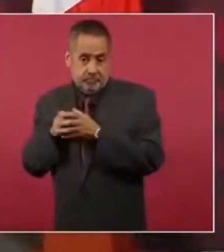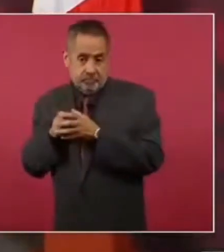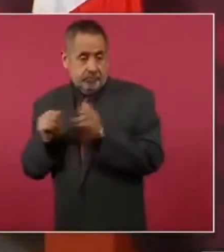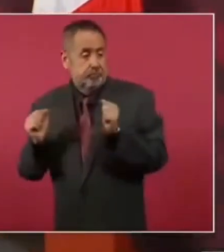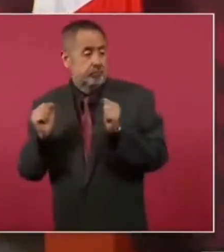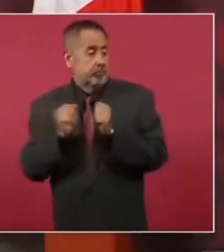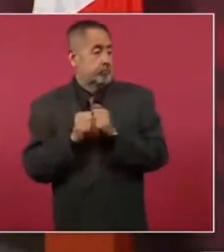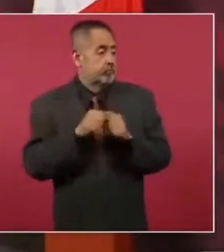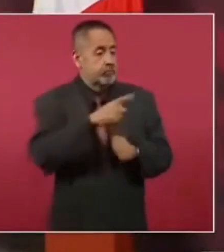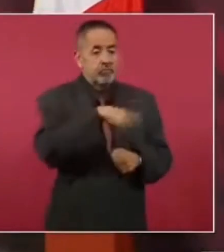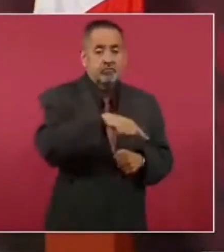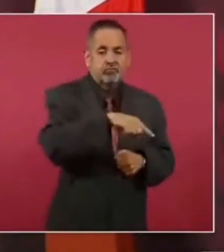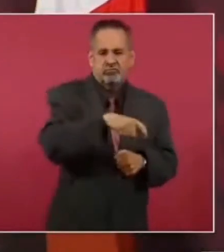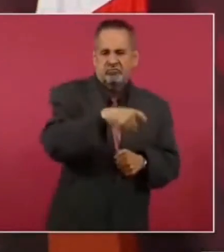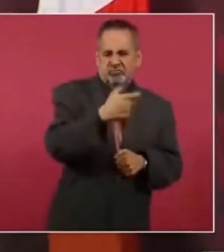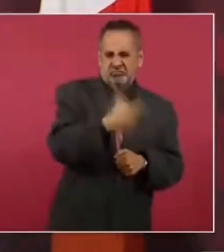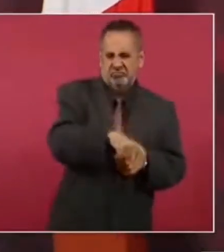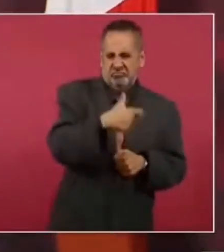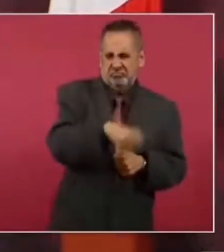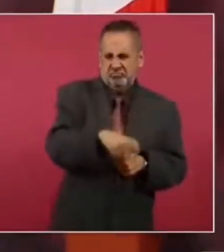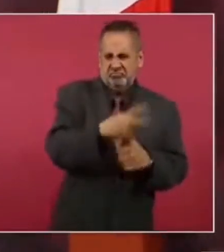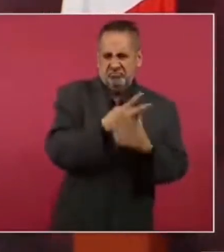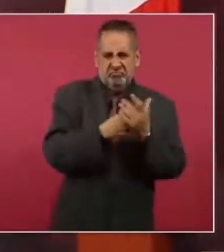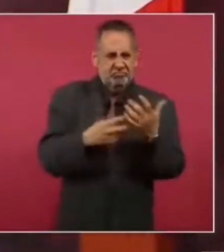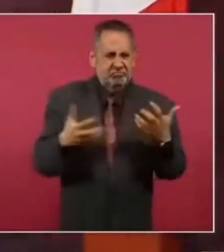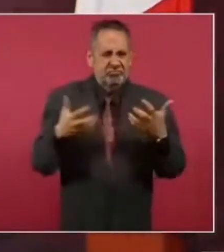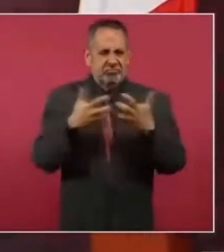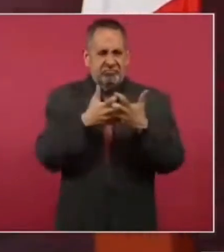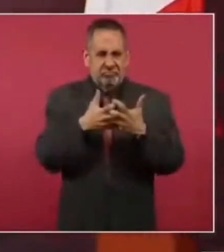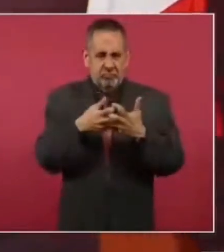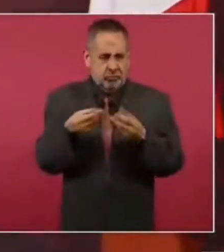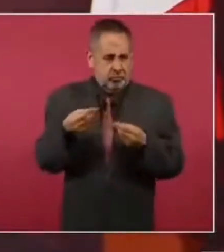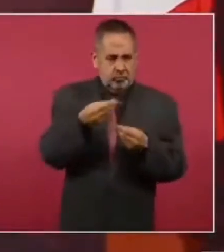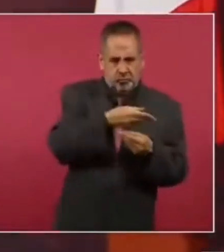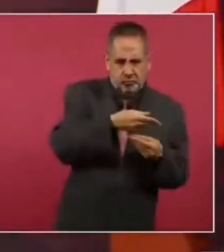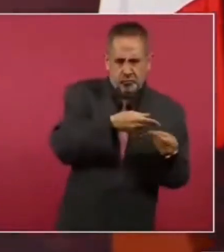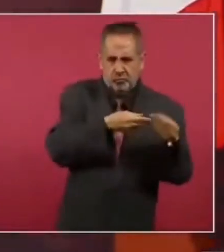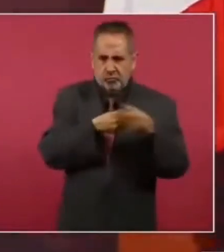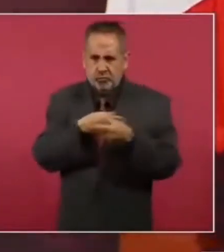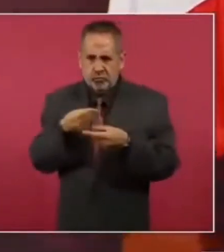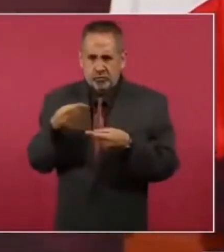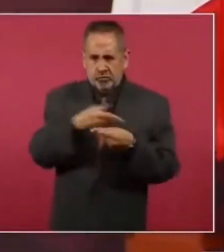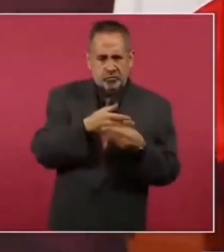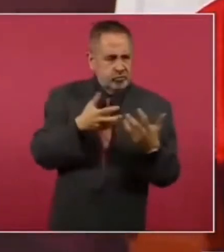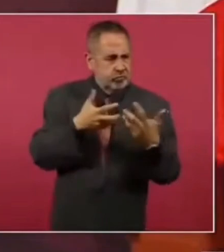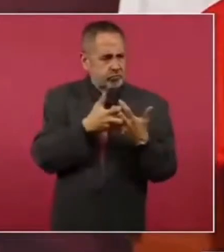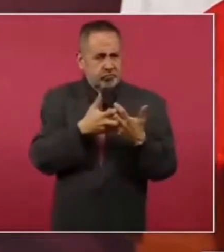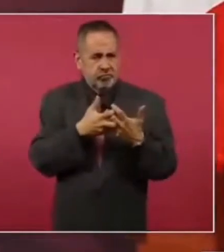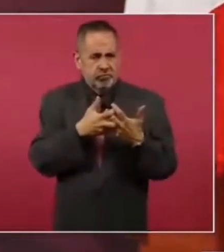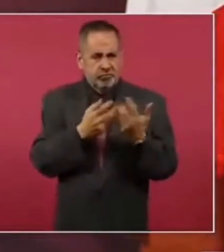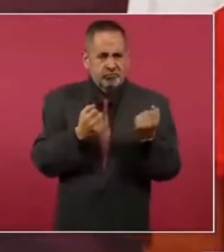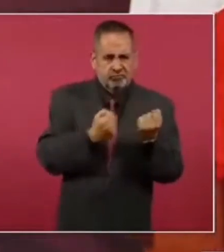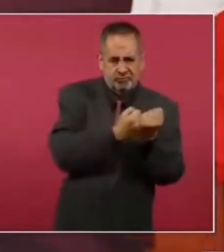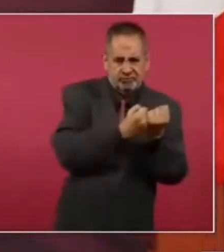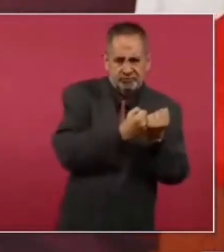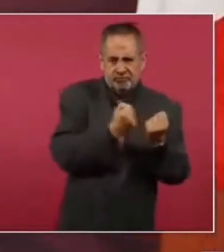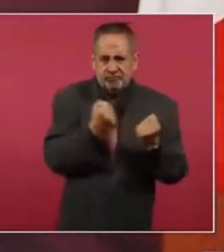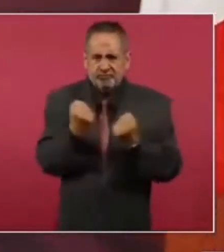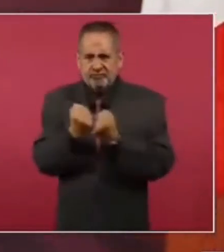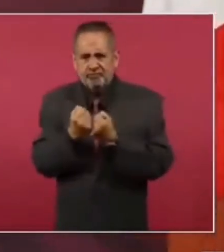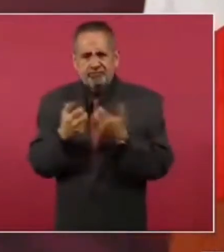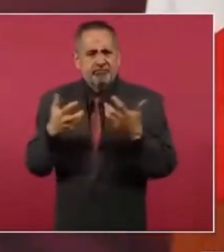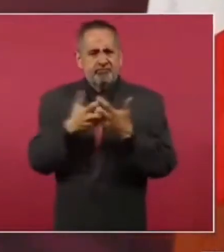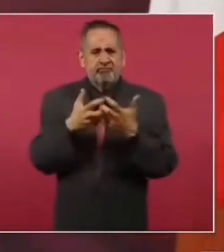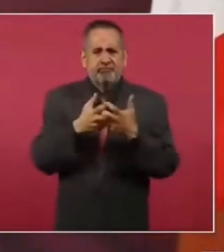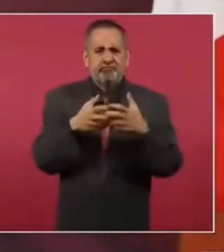El poder económico y el poder político se alimentaban, se nutrían mutuamente. Entonces, con el